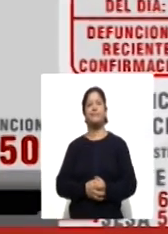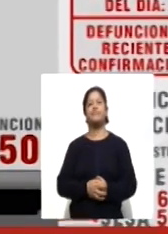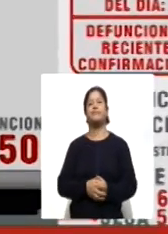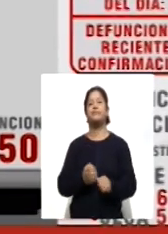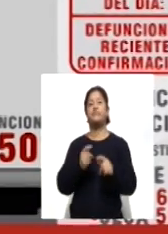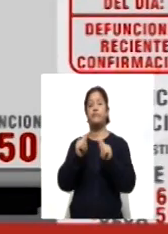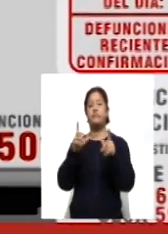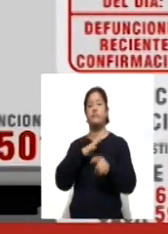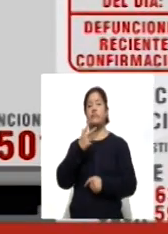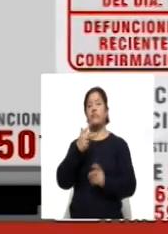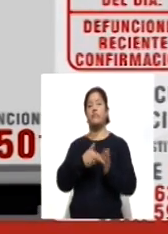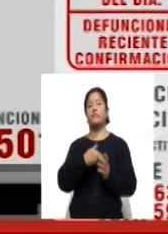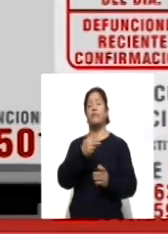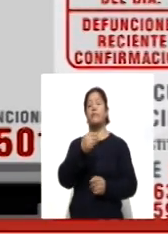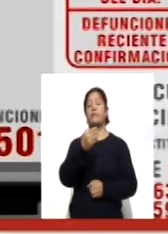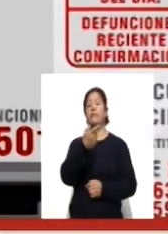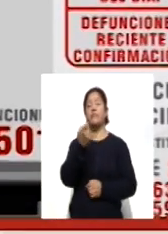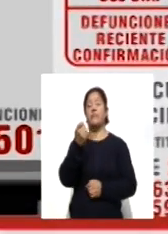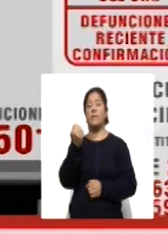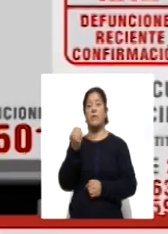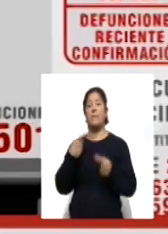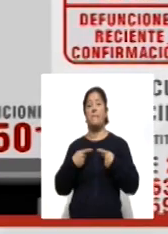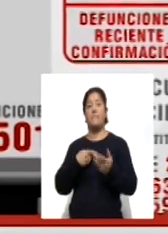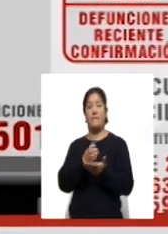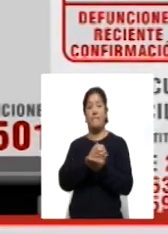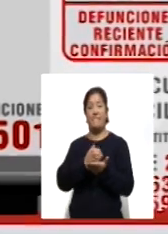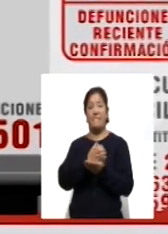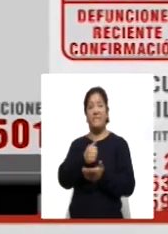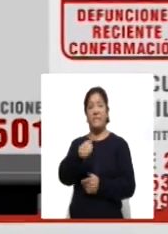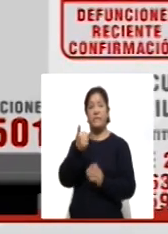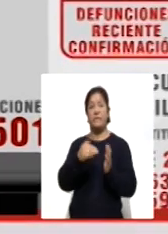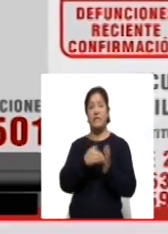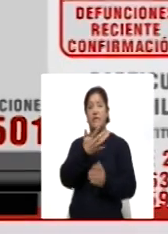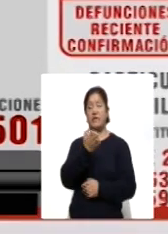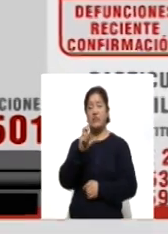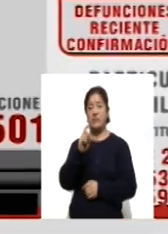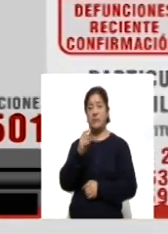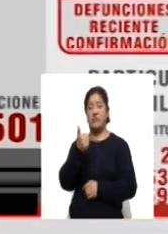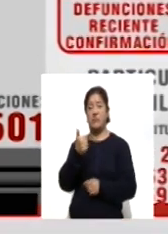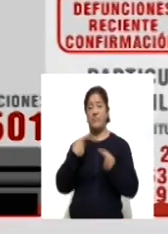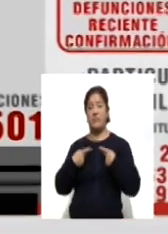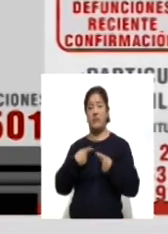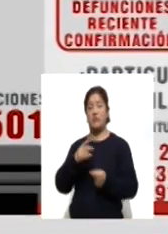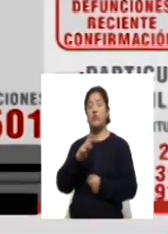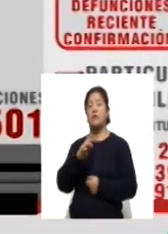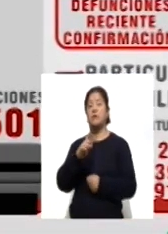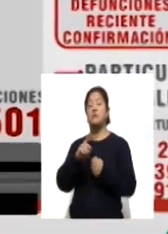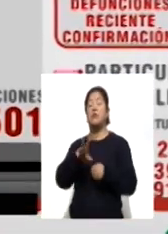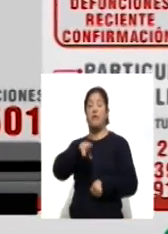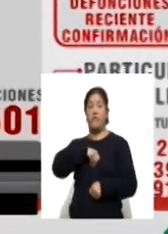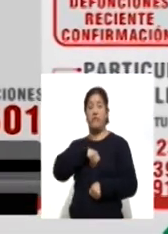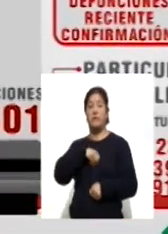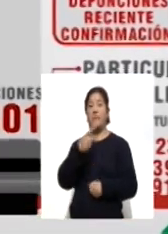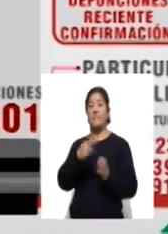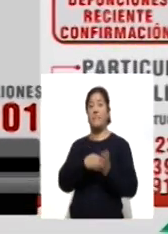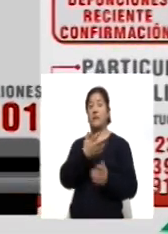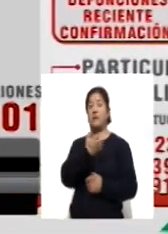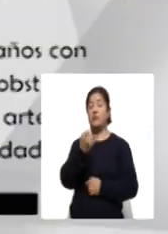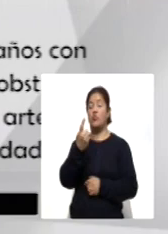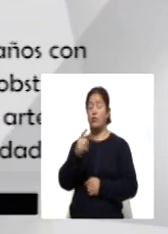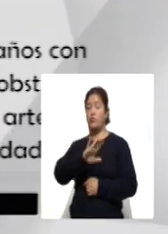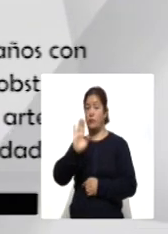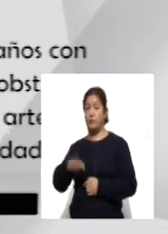el estado registra 8.109 personas recuperadas, 11.536 casos positivos y 1.501